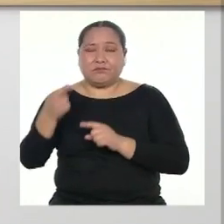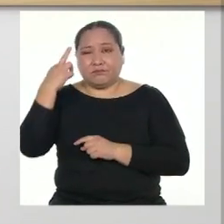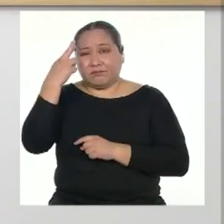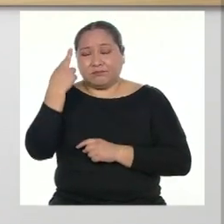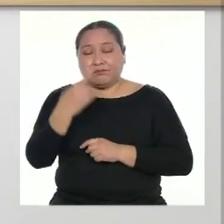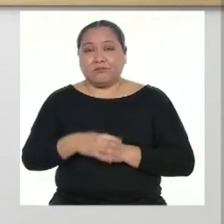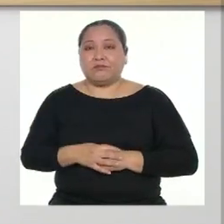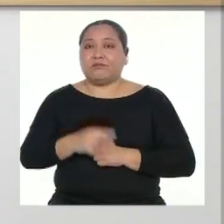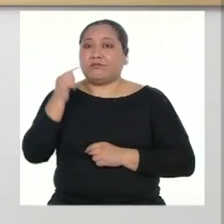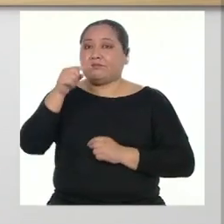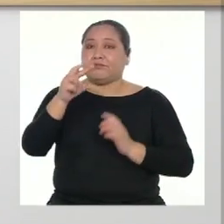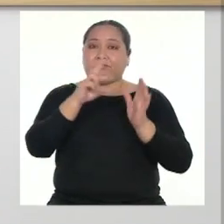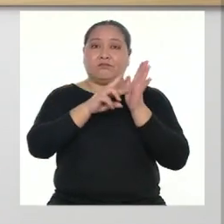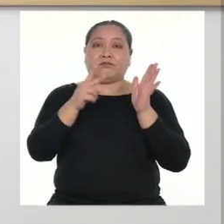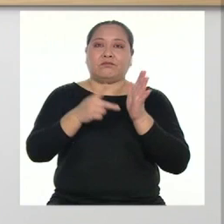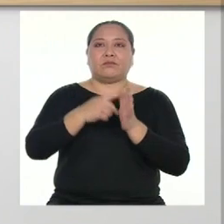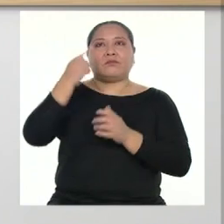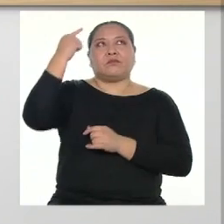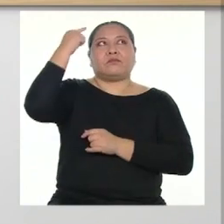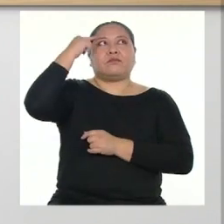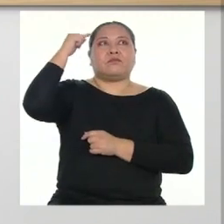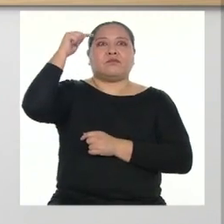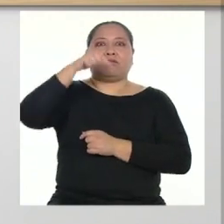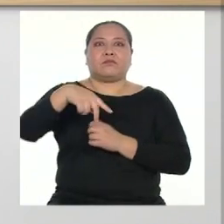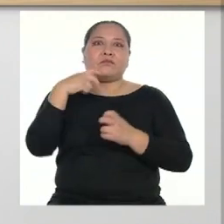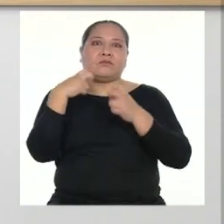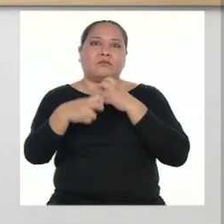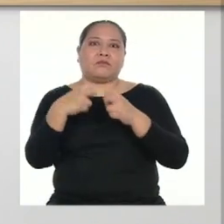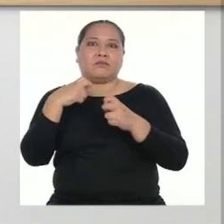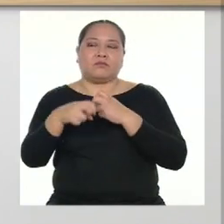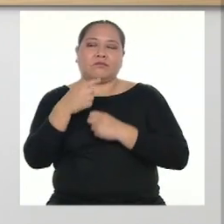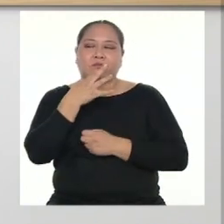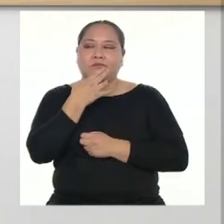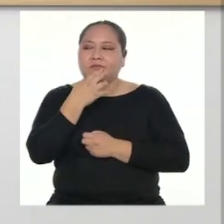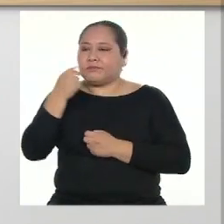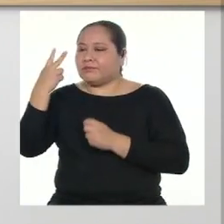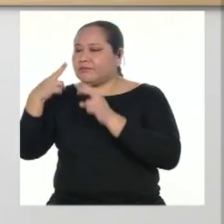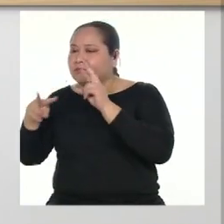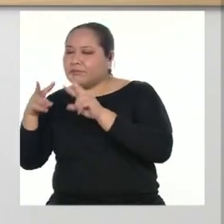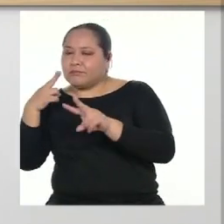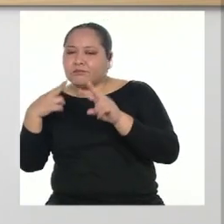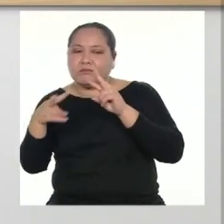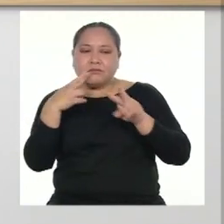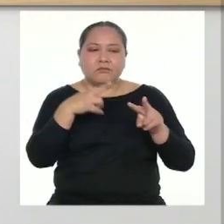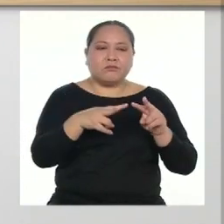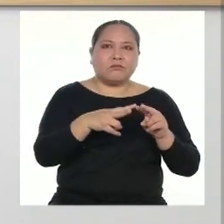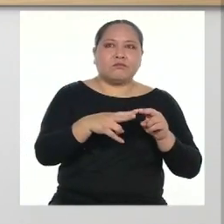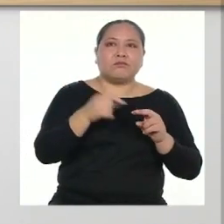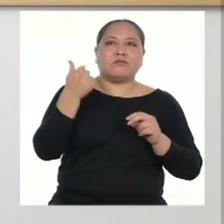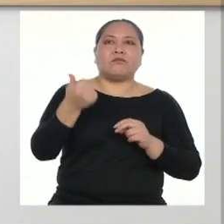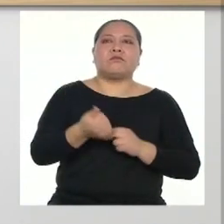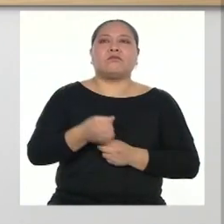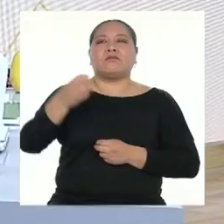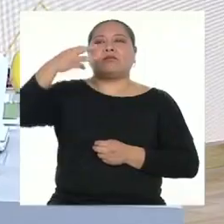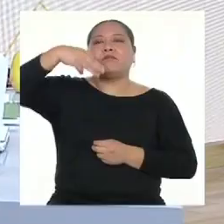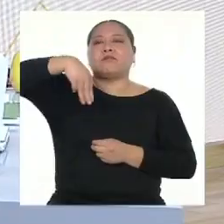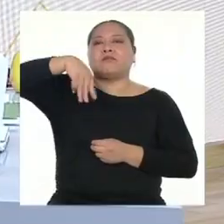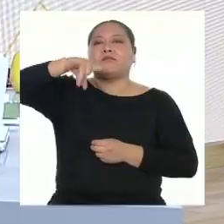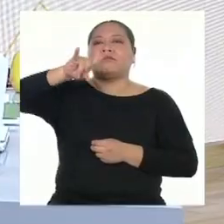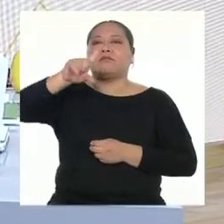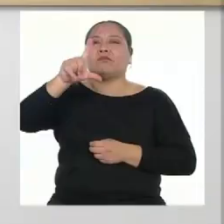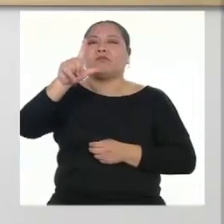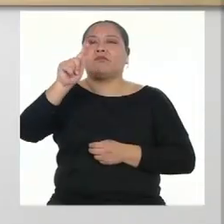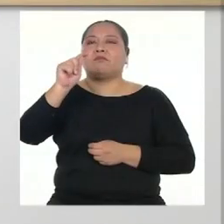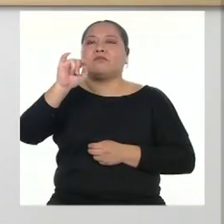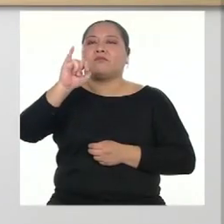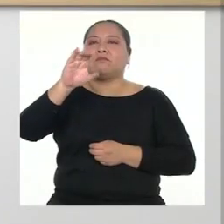Eso significa que para pensar en la problemática debemos revisar todo desde la multicausalidad. ¿Multi